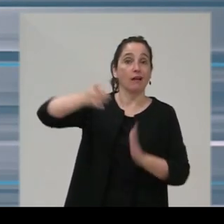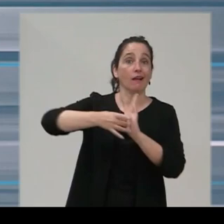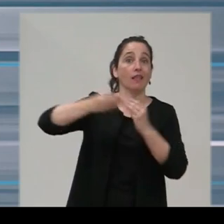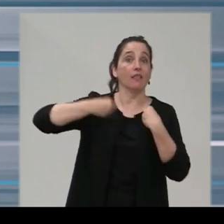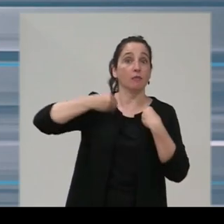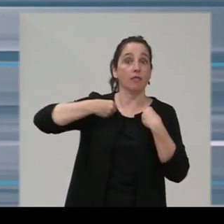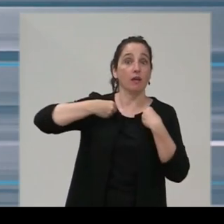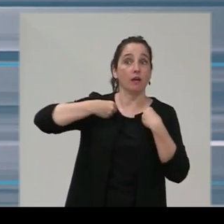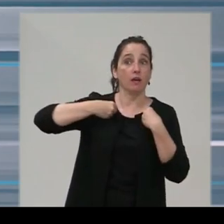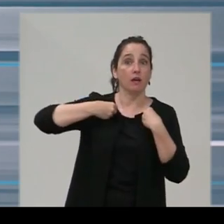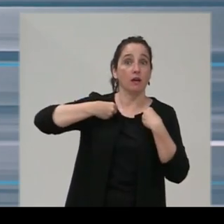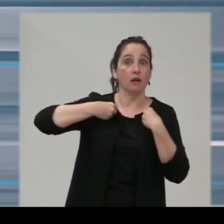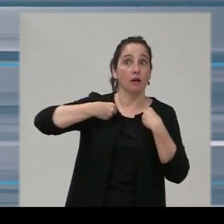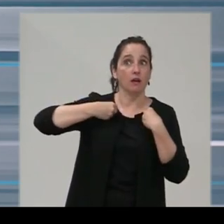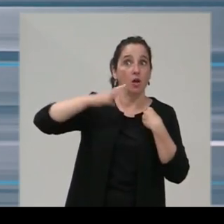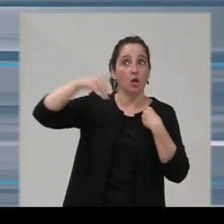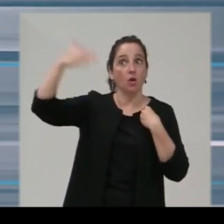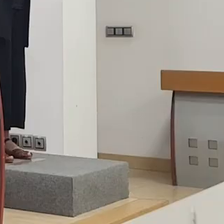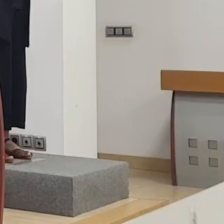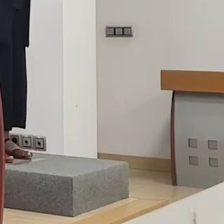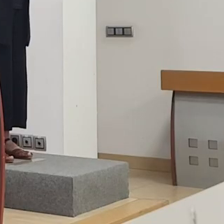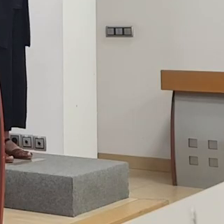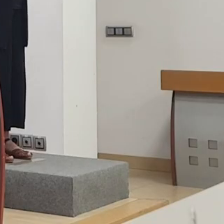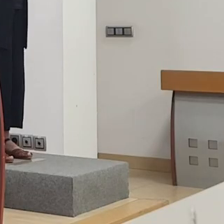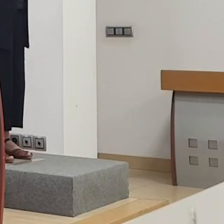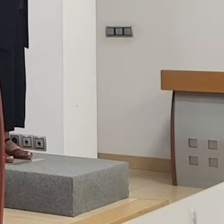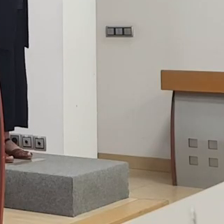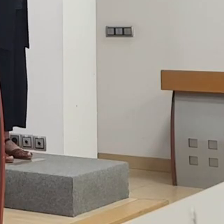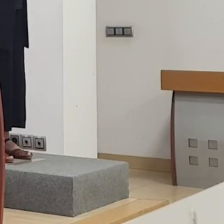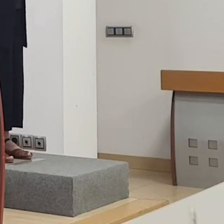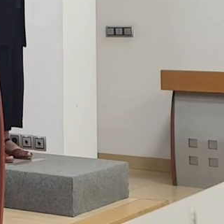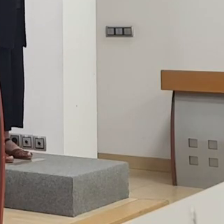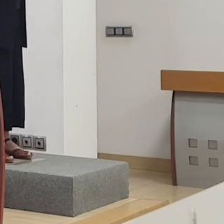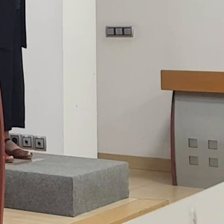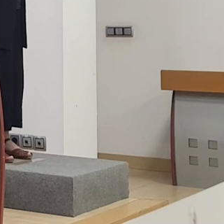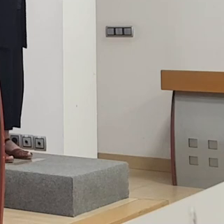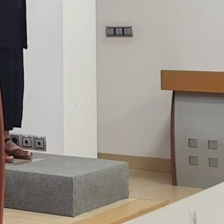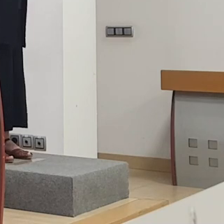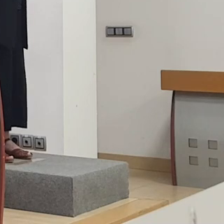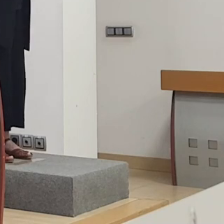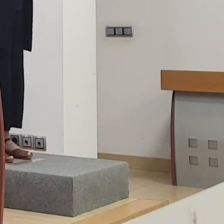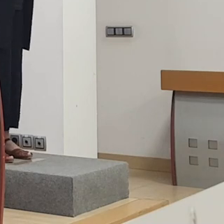calidad de vida de los cántabros lo he dicho ayer y lo reitero nuestros mayores